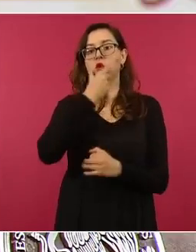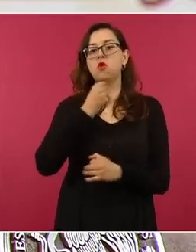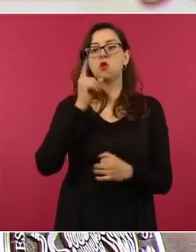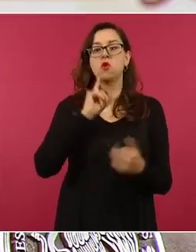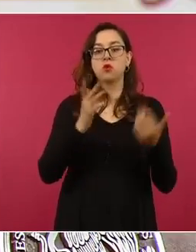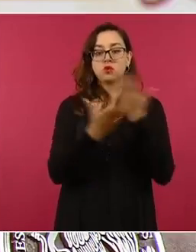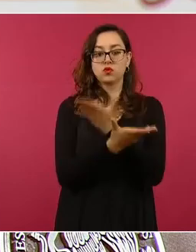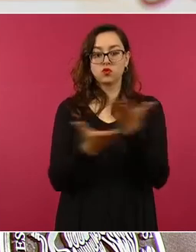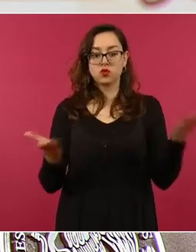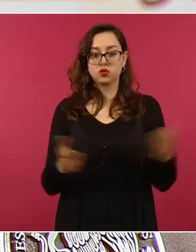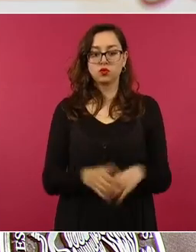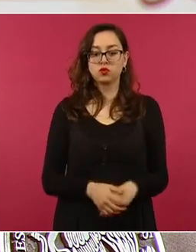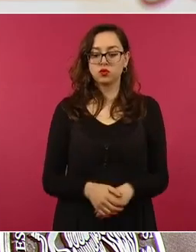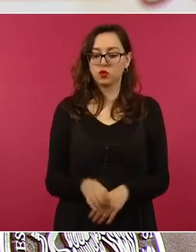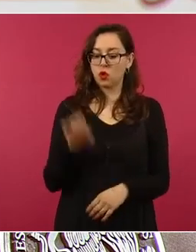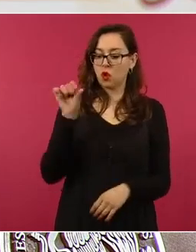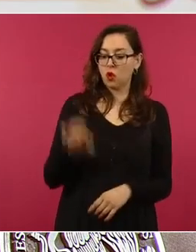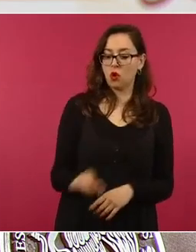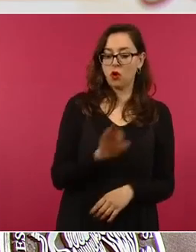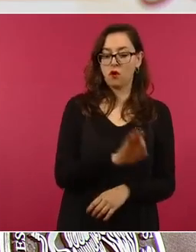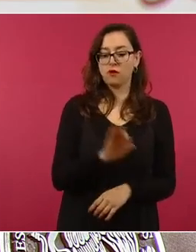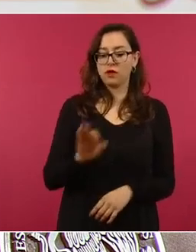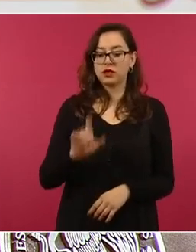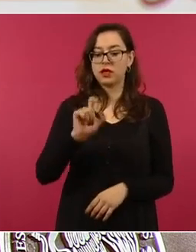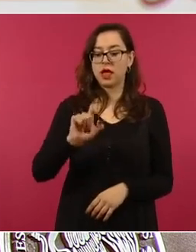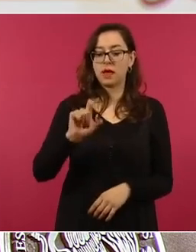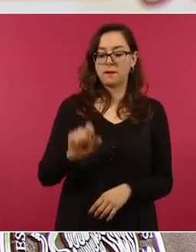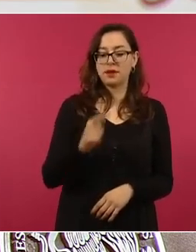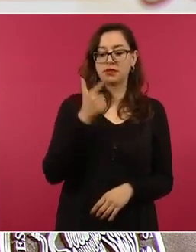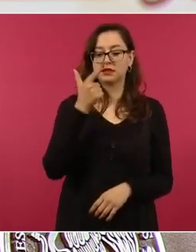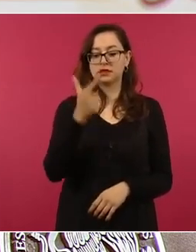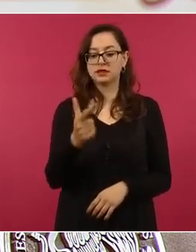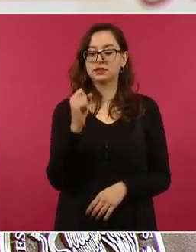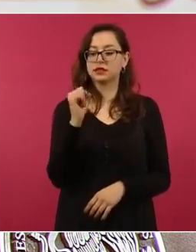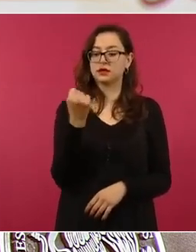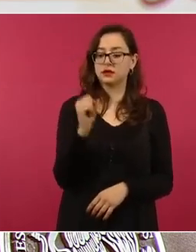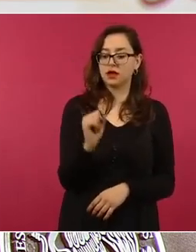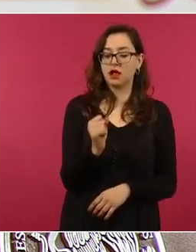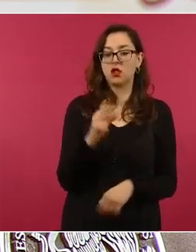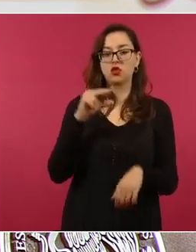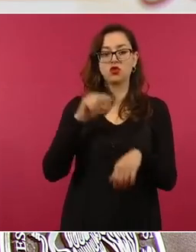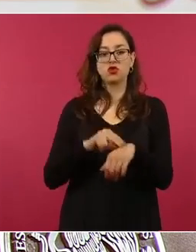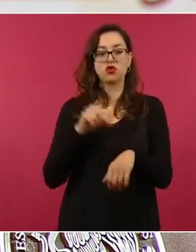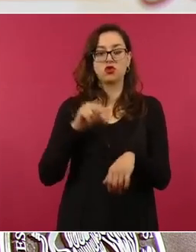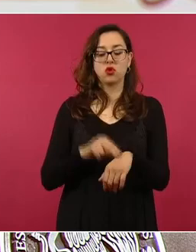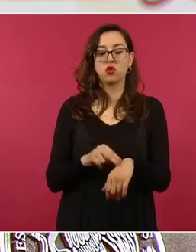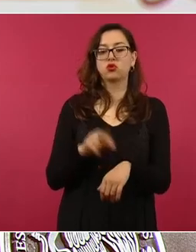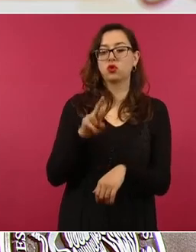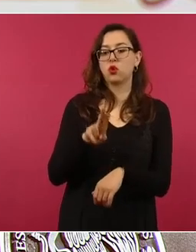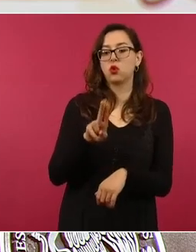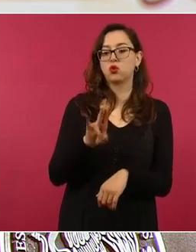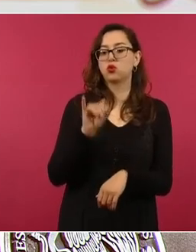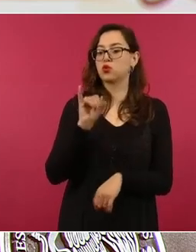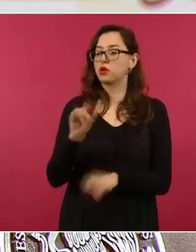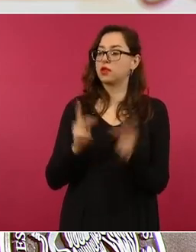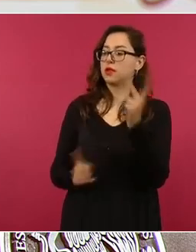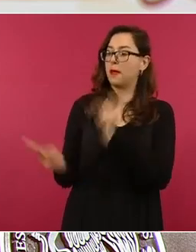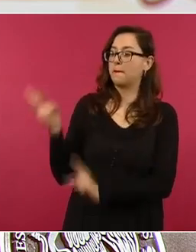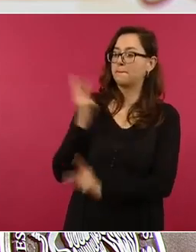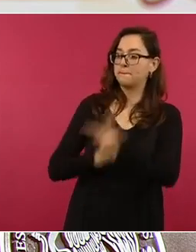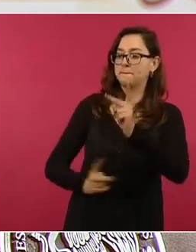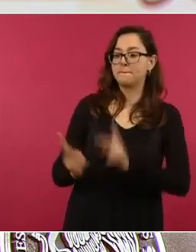septiembre, en el Pulso de la Salud, el doctor Ruy López Ridaura les comunicará el informe técnico de la